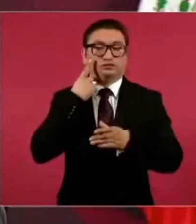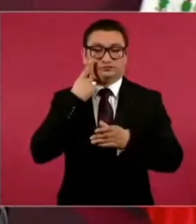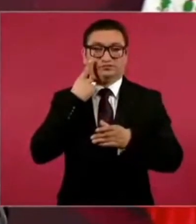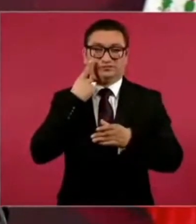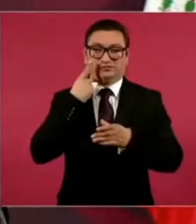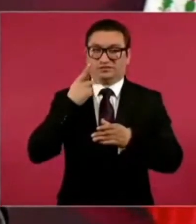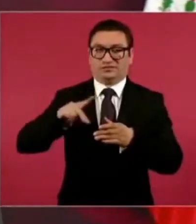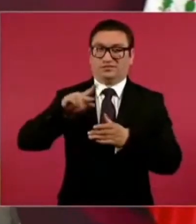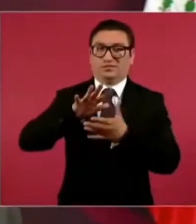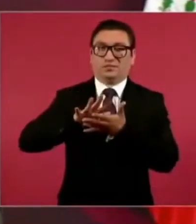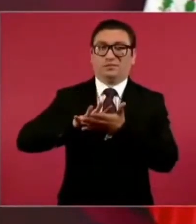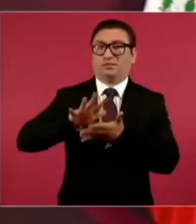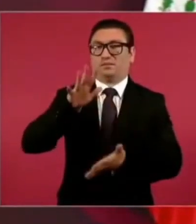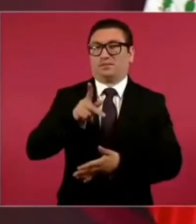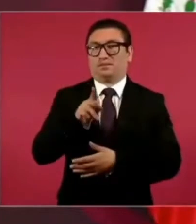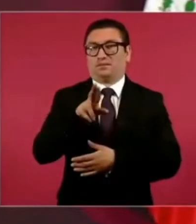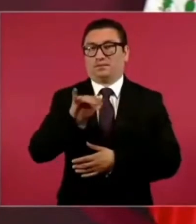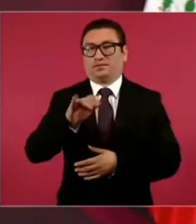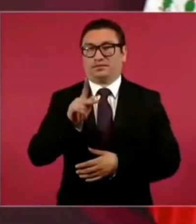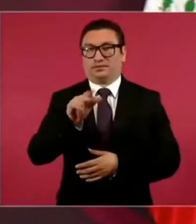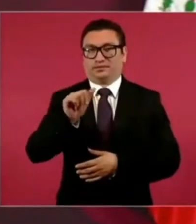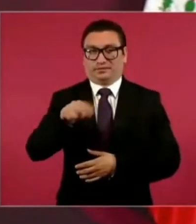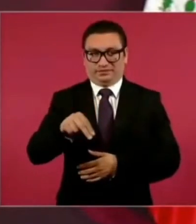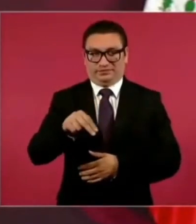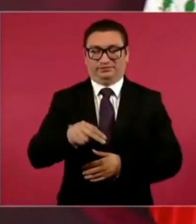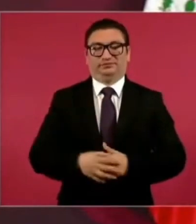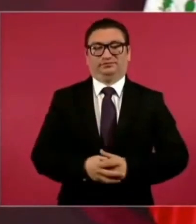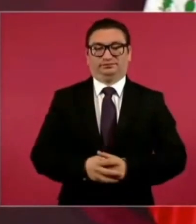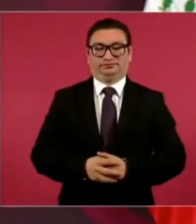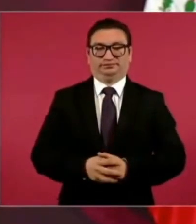son del PRI y son del PAN.